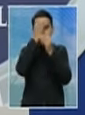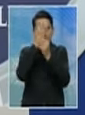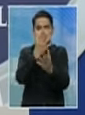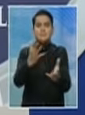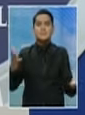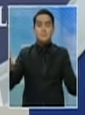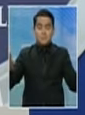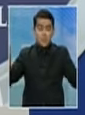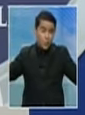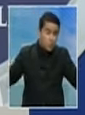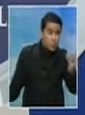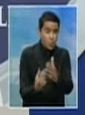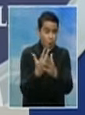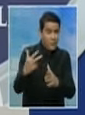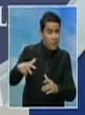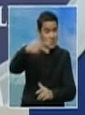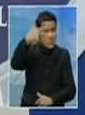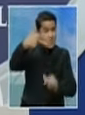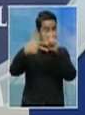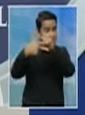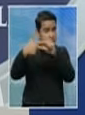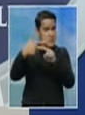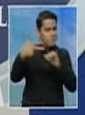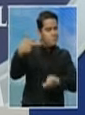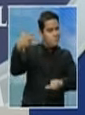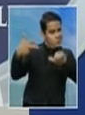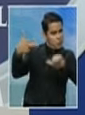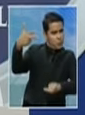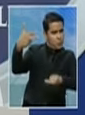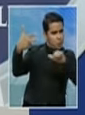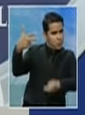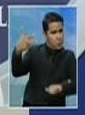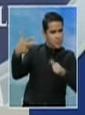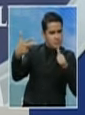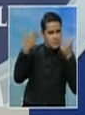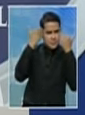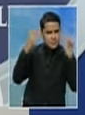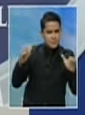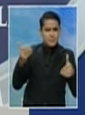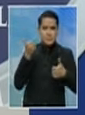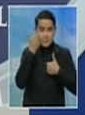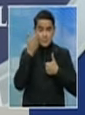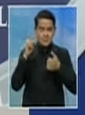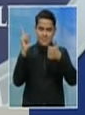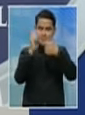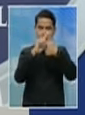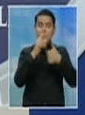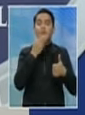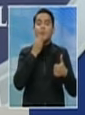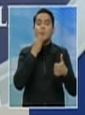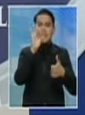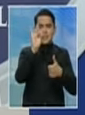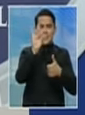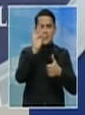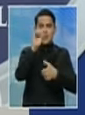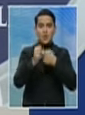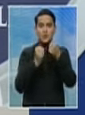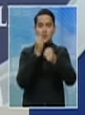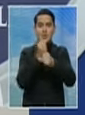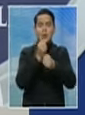hay 3 nuevos casos sospechosos. El primero, un hombre de 18 años procedente de